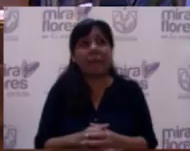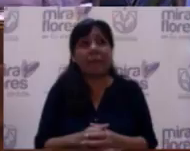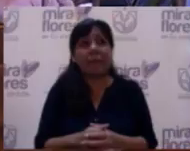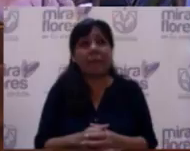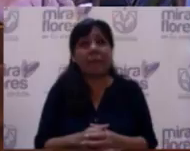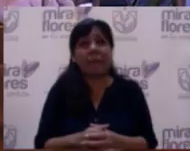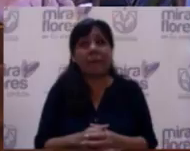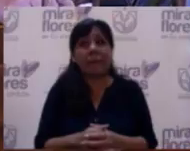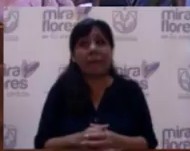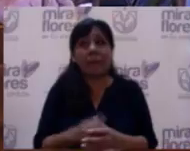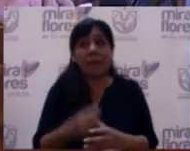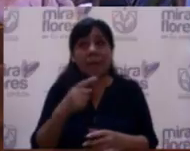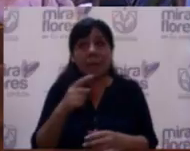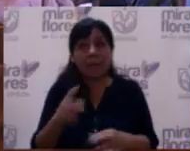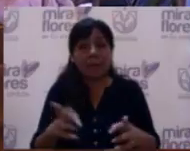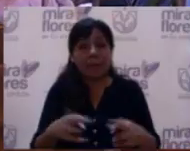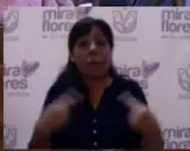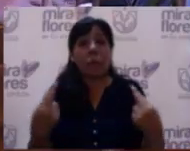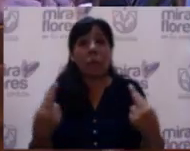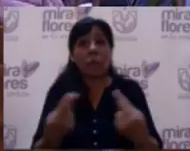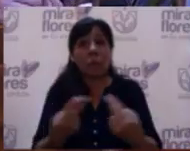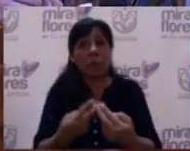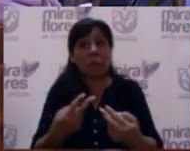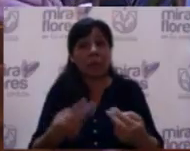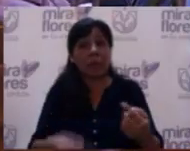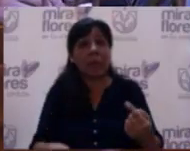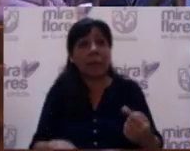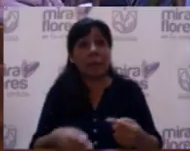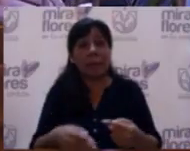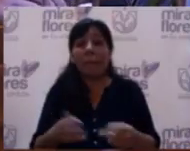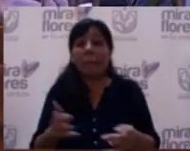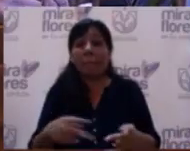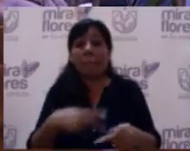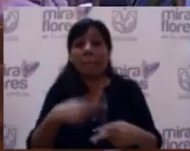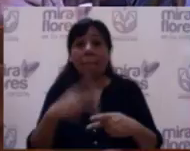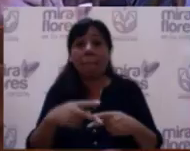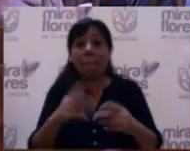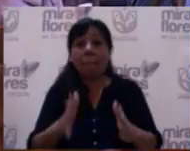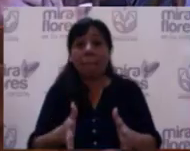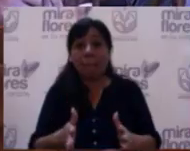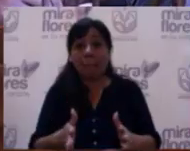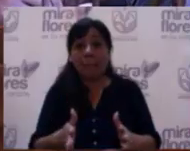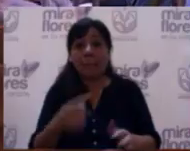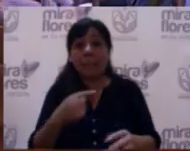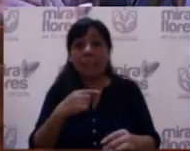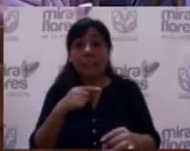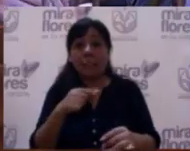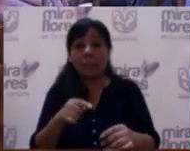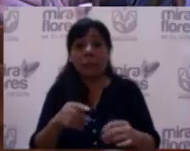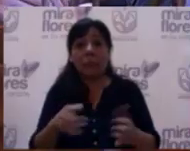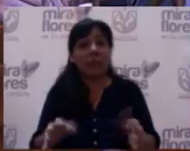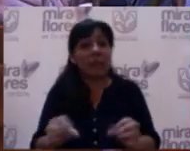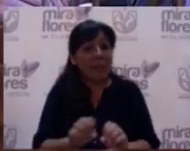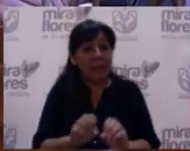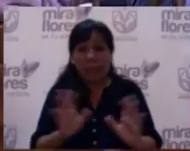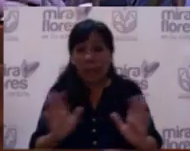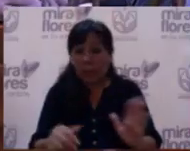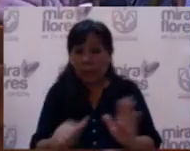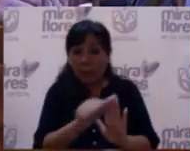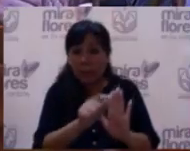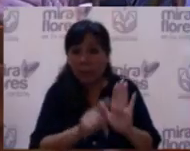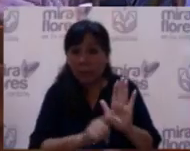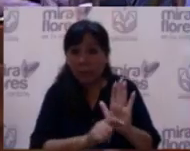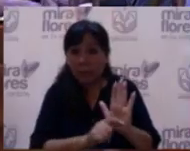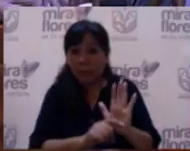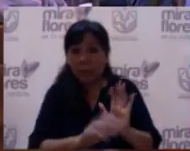en esta reunión de vecinos, que en aras del principio de transparencia, el cual se lo mencionan en el artículo 6, inciso